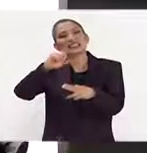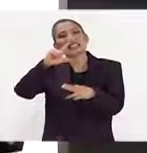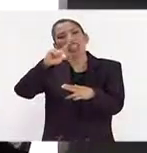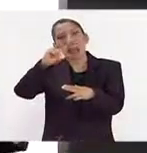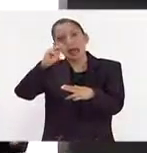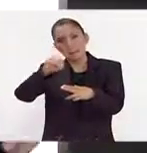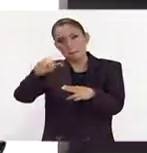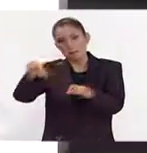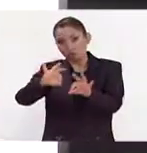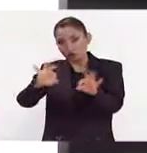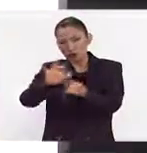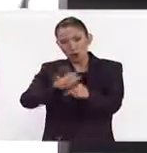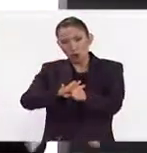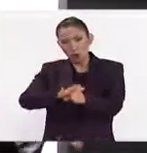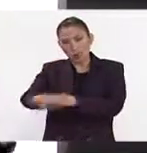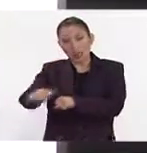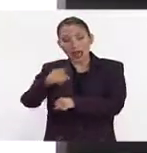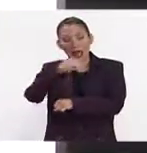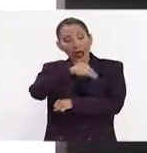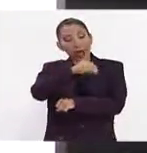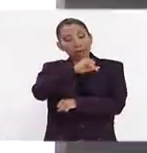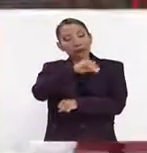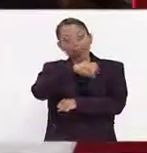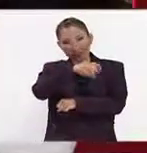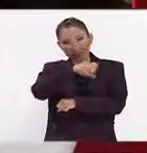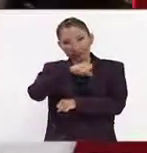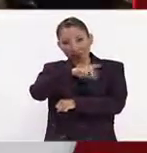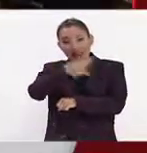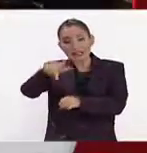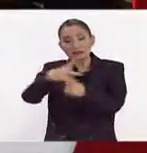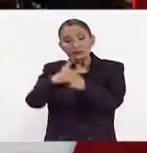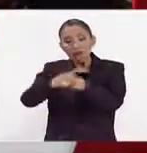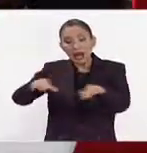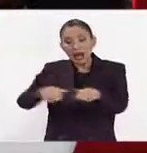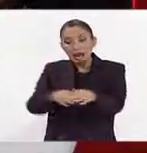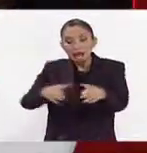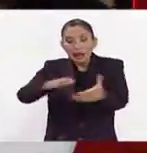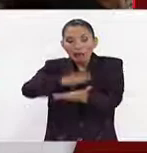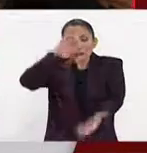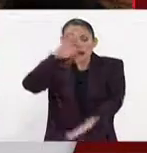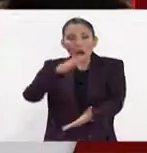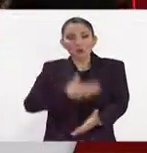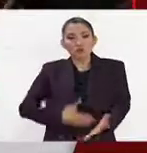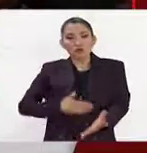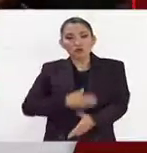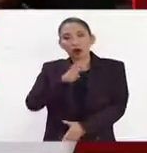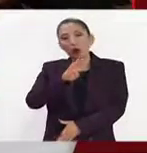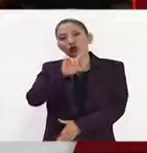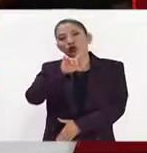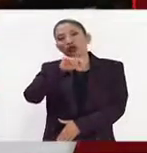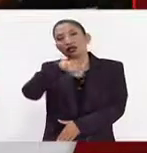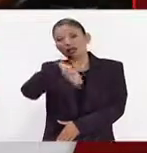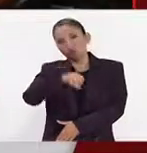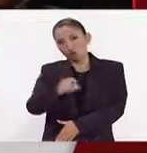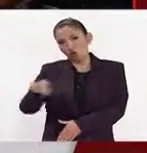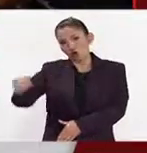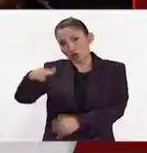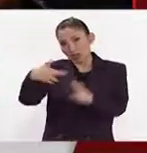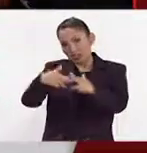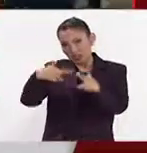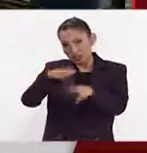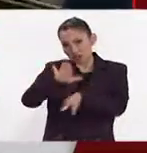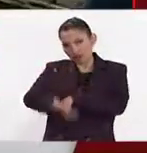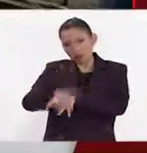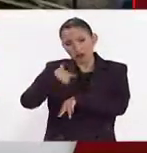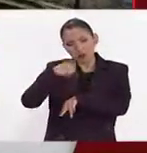es muy importante señalar, Myanmar es un país con mayoría budista, lo que significa que pues, hay